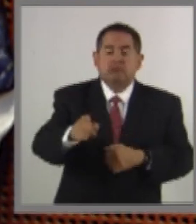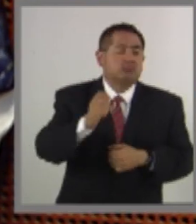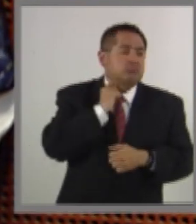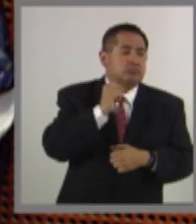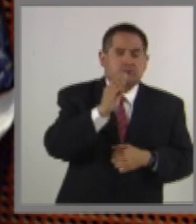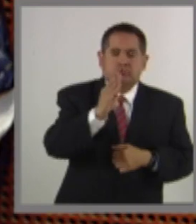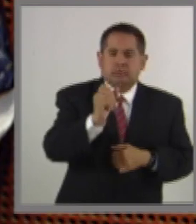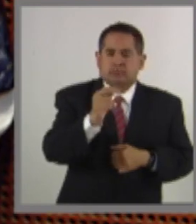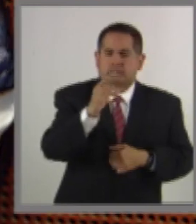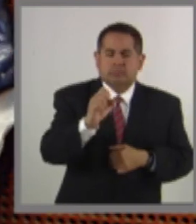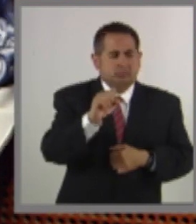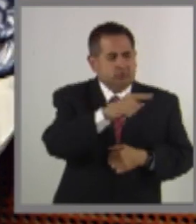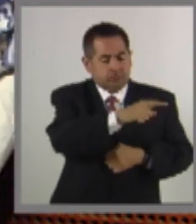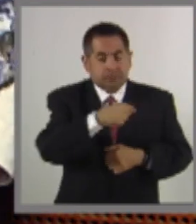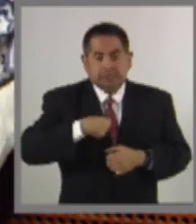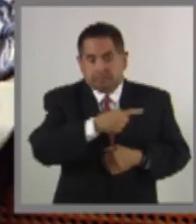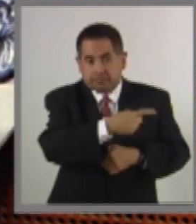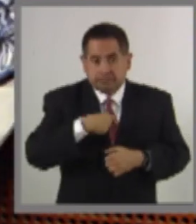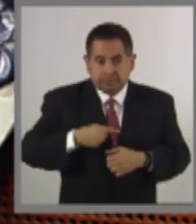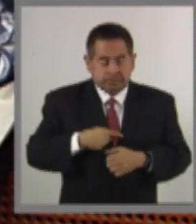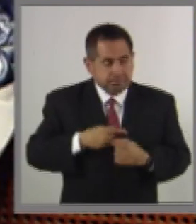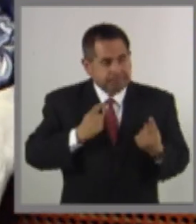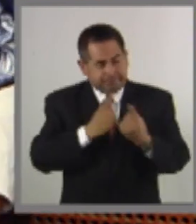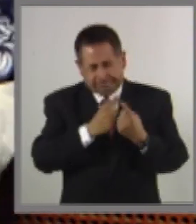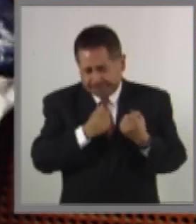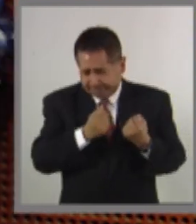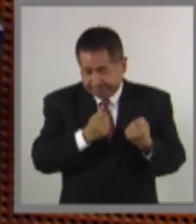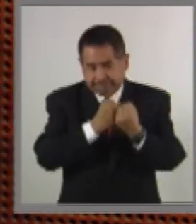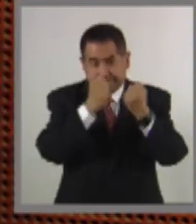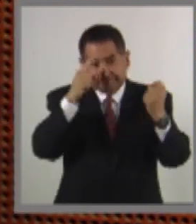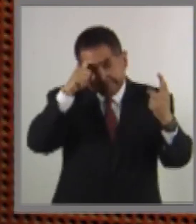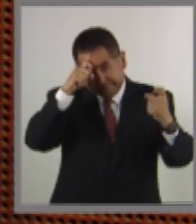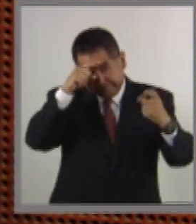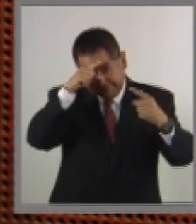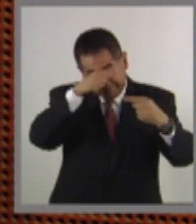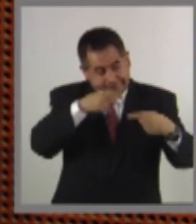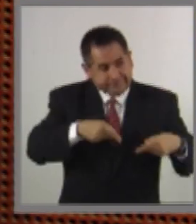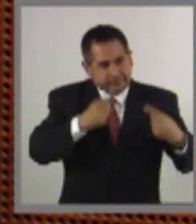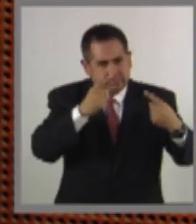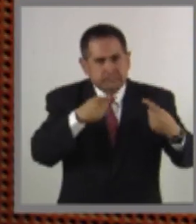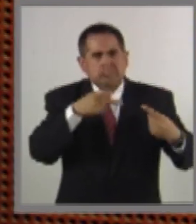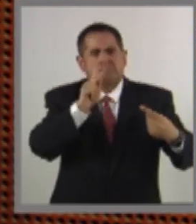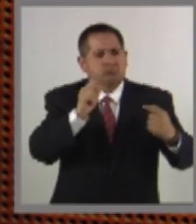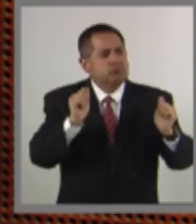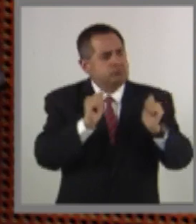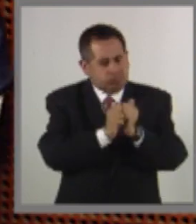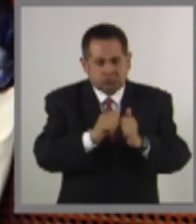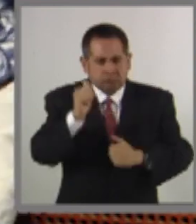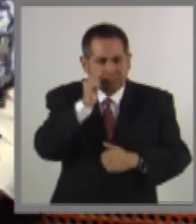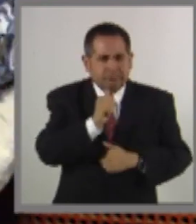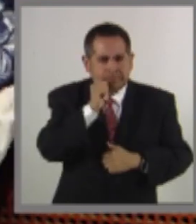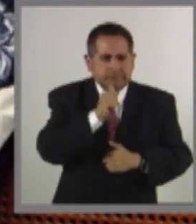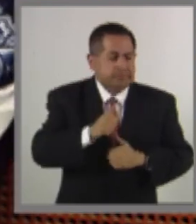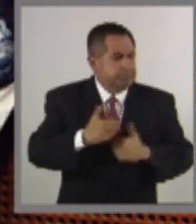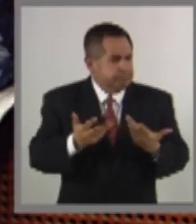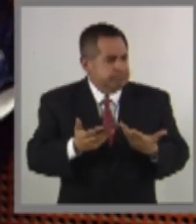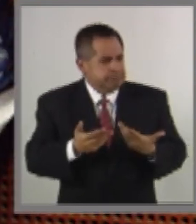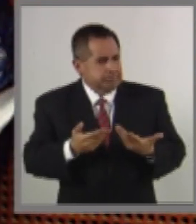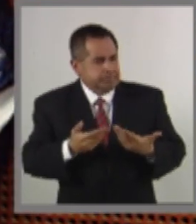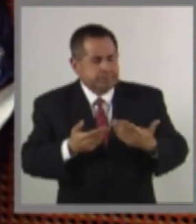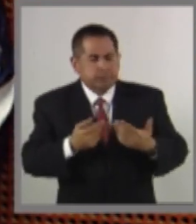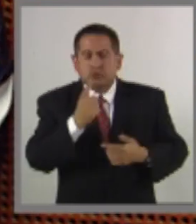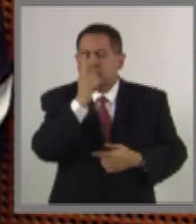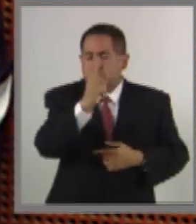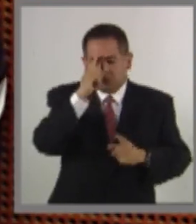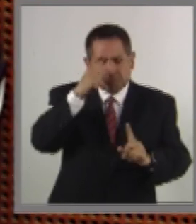Barbosa tuve encuentros complejos, difíciles, pero siempre hubo en la mesa algo